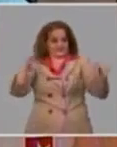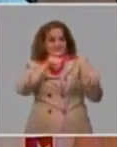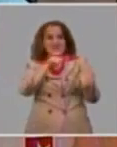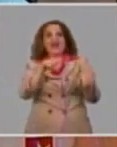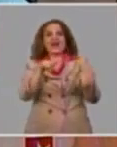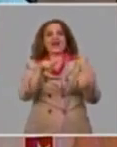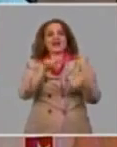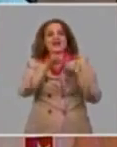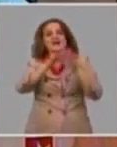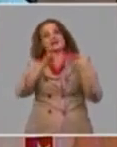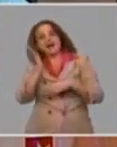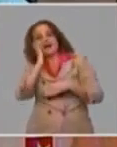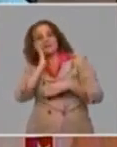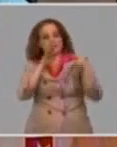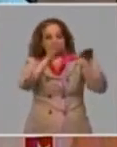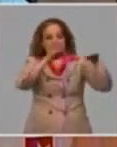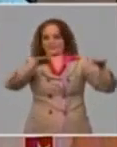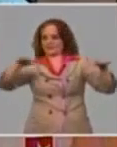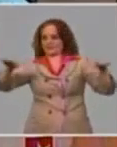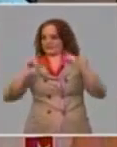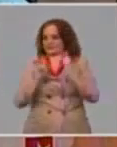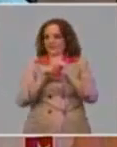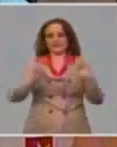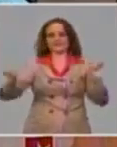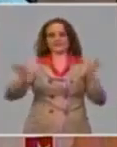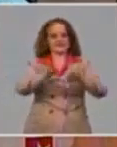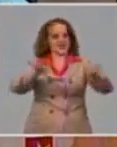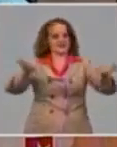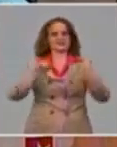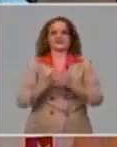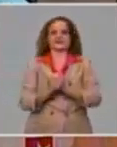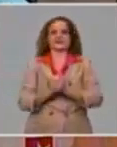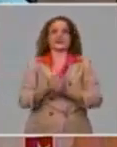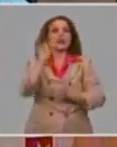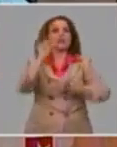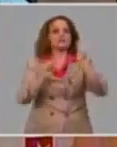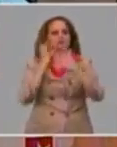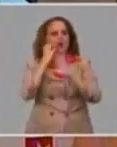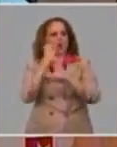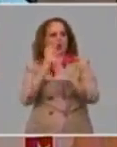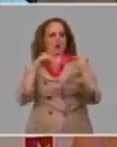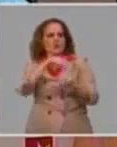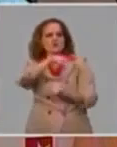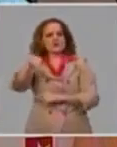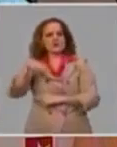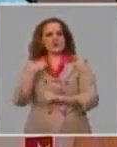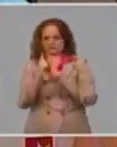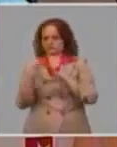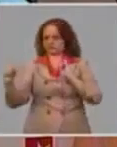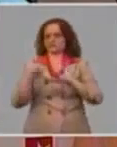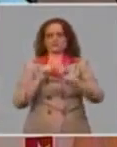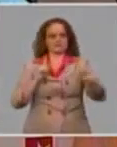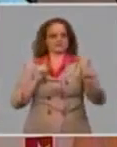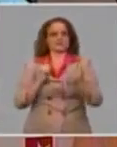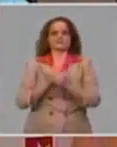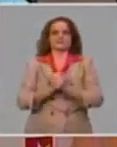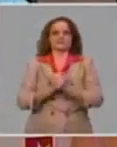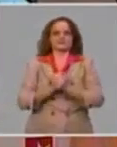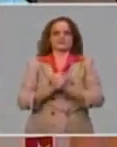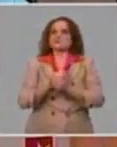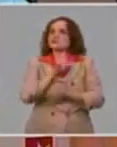los constructores que se montaban en los ómnibus, inclusive a la salida del campamento, el pesquisaje. En todos los campamentos